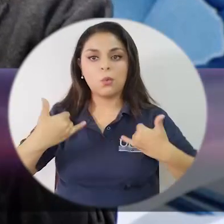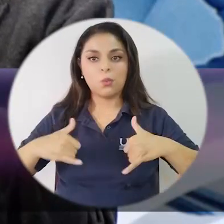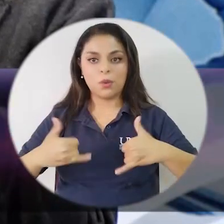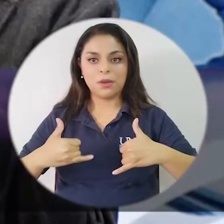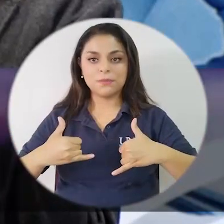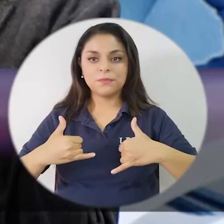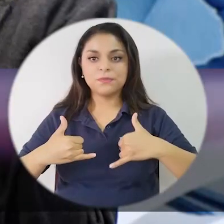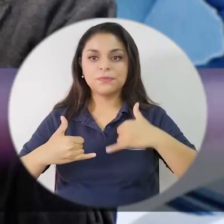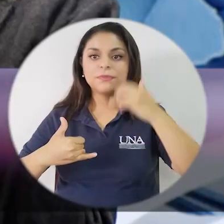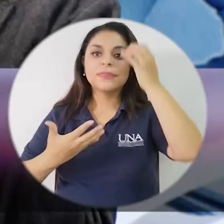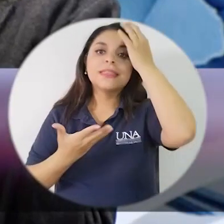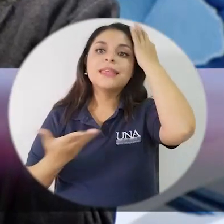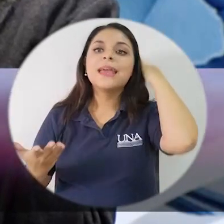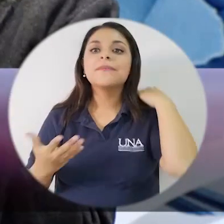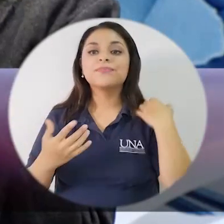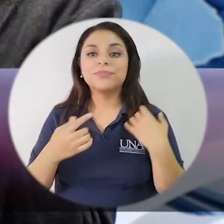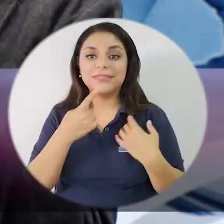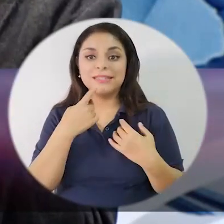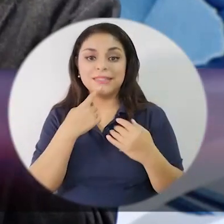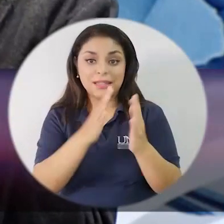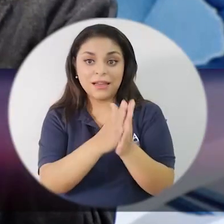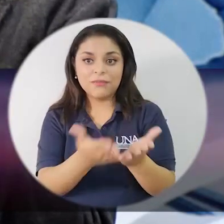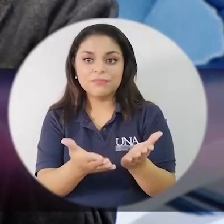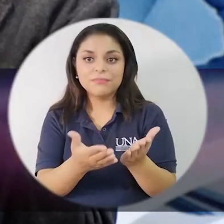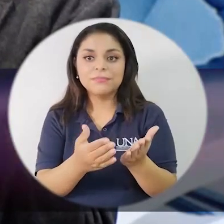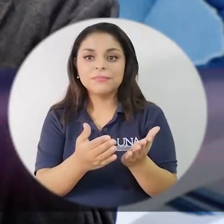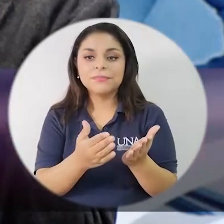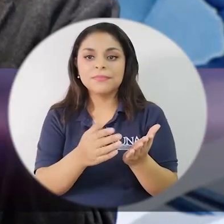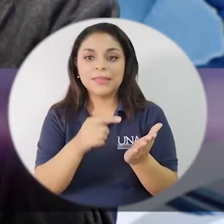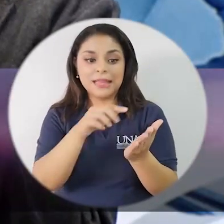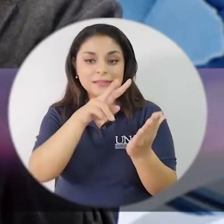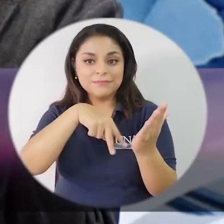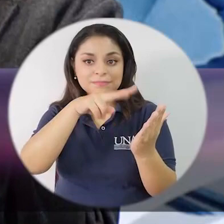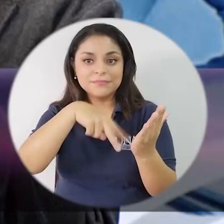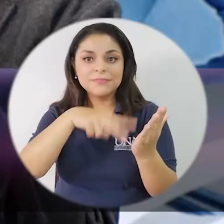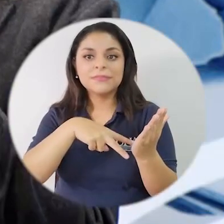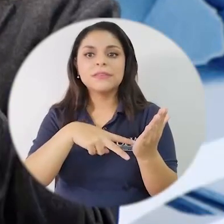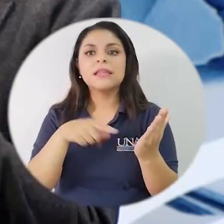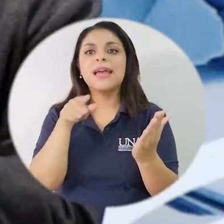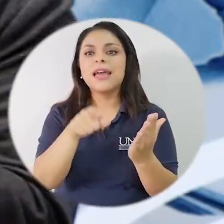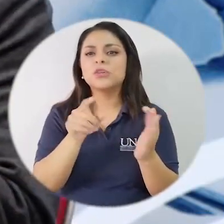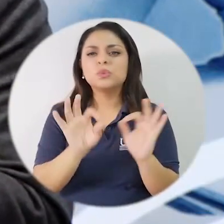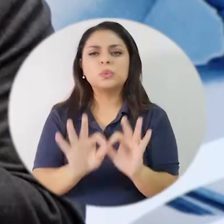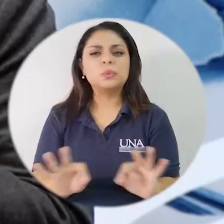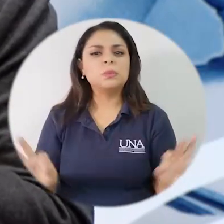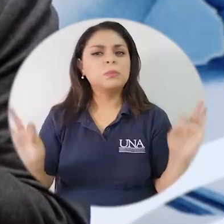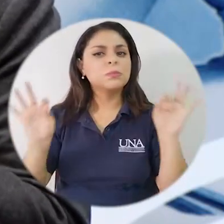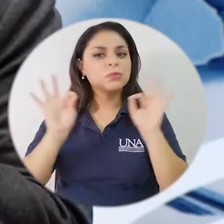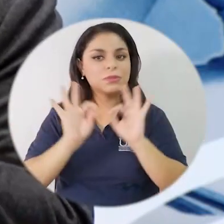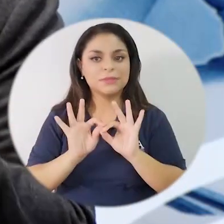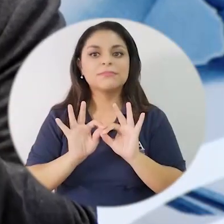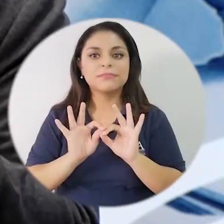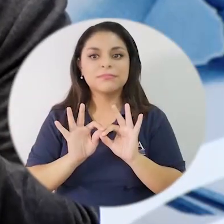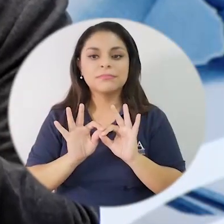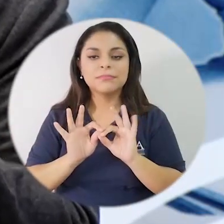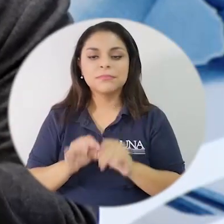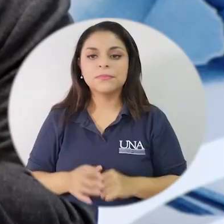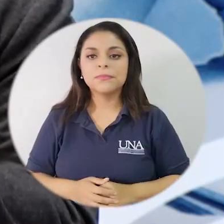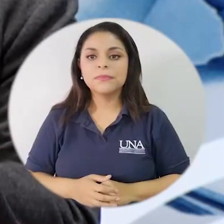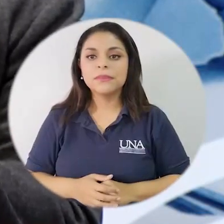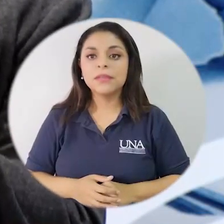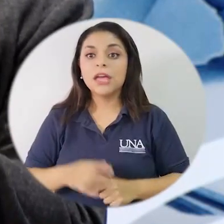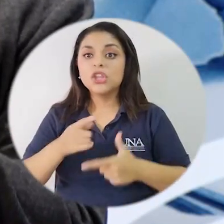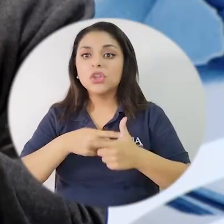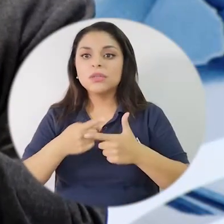esto es, según la teoría de la literatura, esto es fundamental. Entonces habían personas como los entrenadores o las personas que participaban